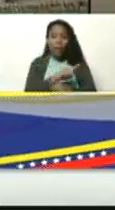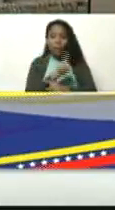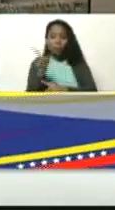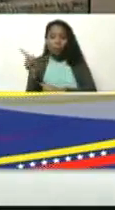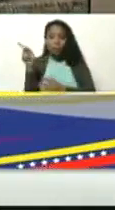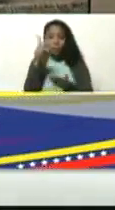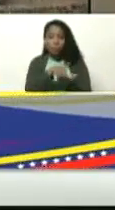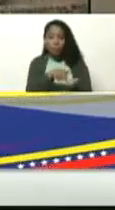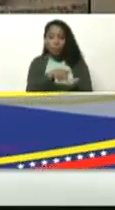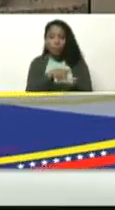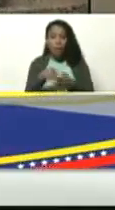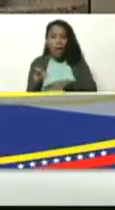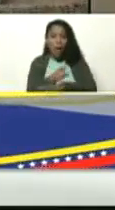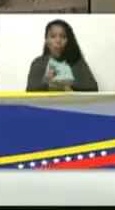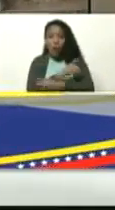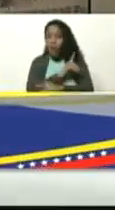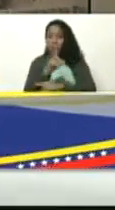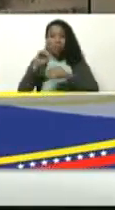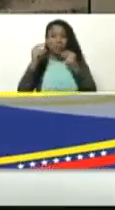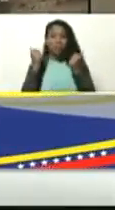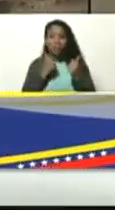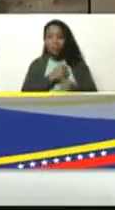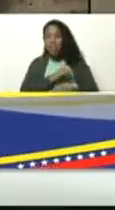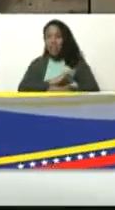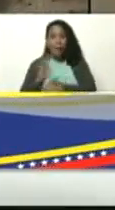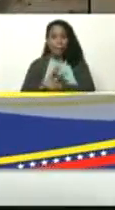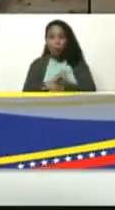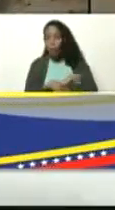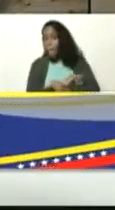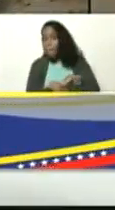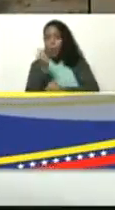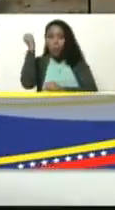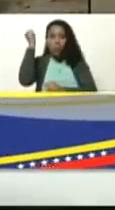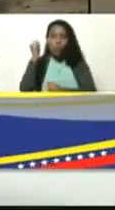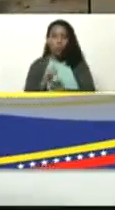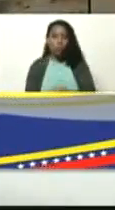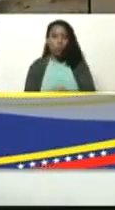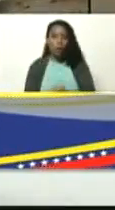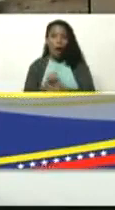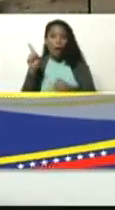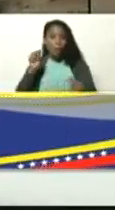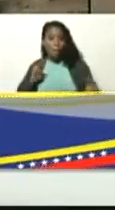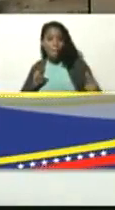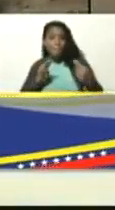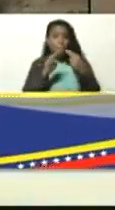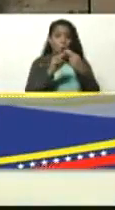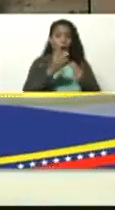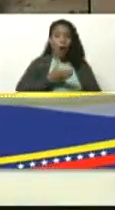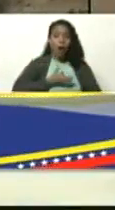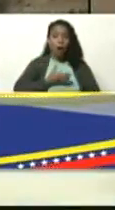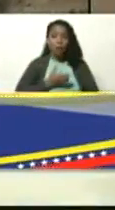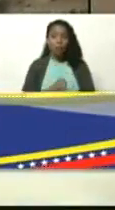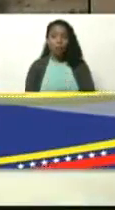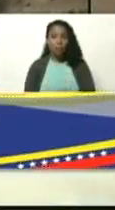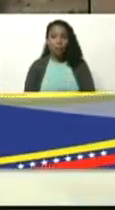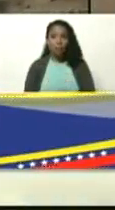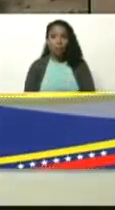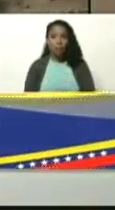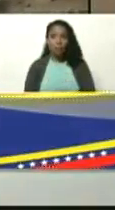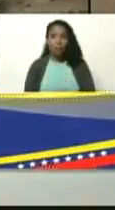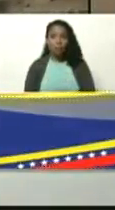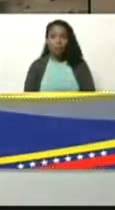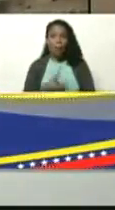la gobernadora se fue inmediatamente. Allá se encontró al alcalde,